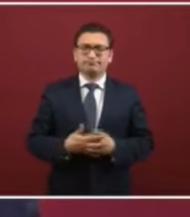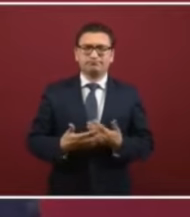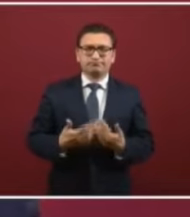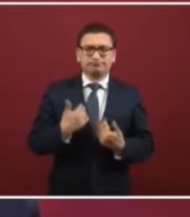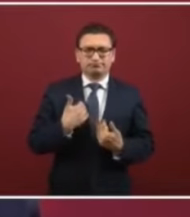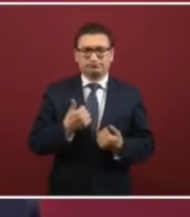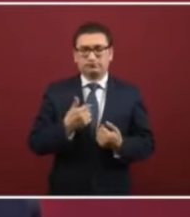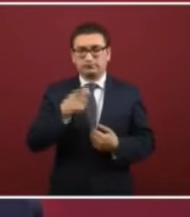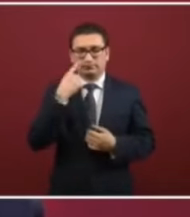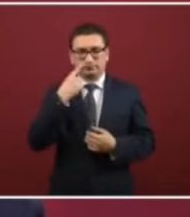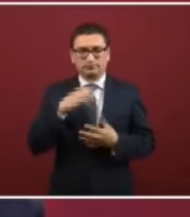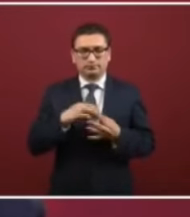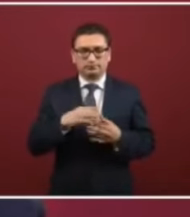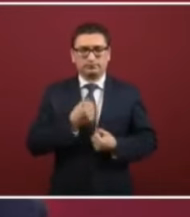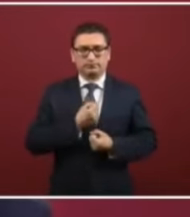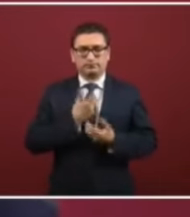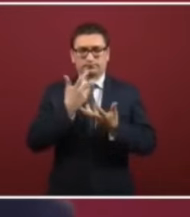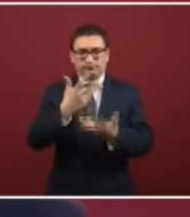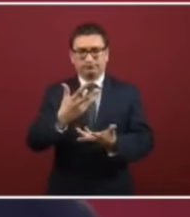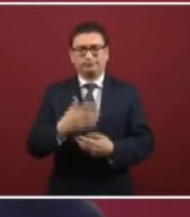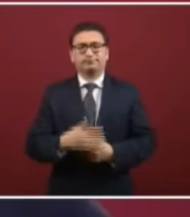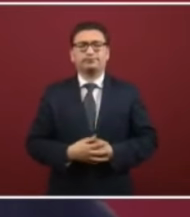era un elefante